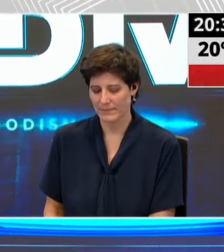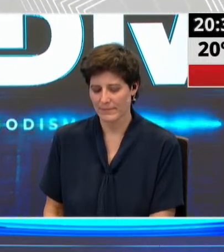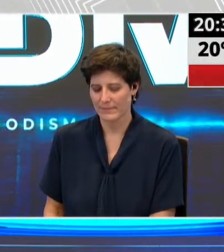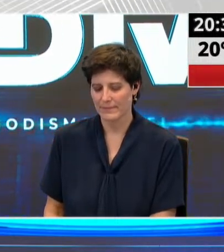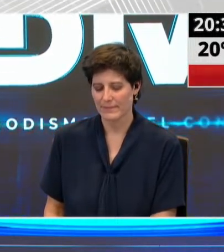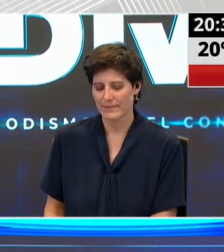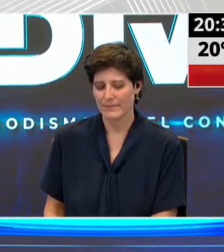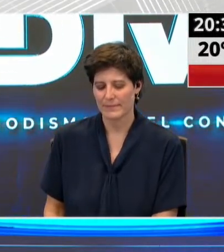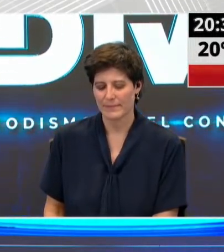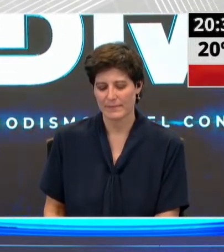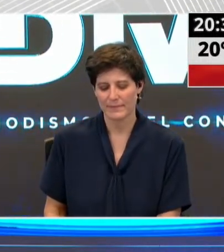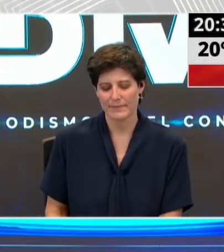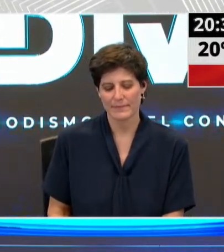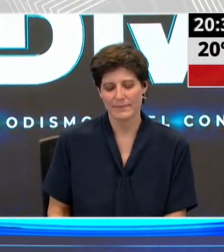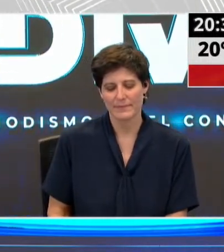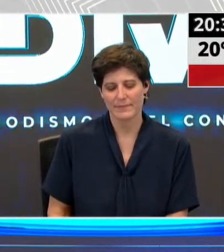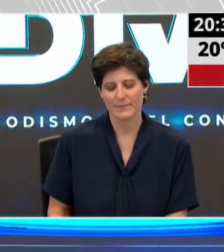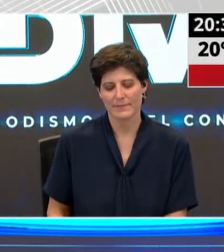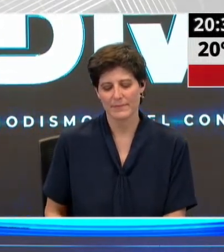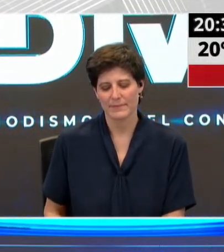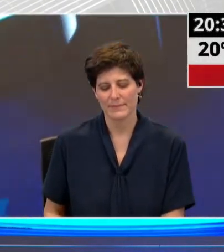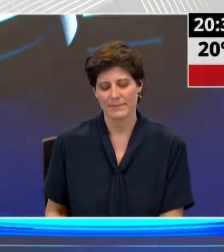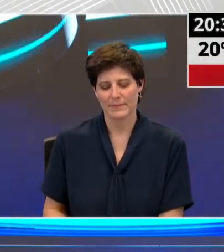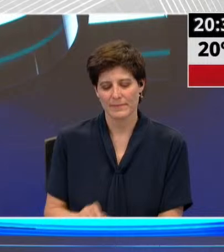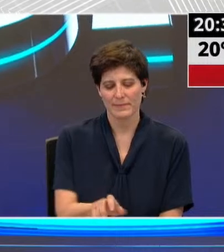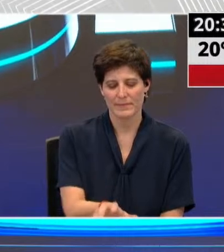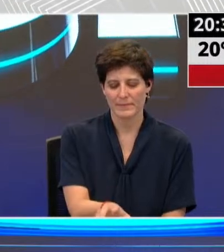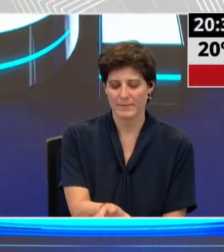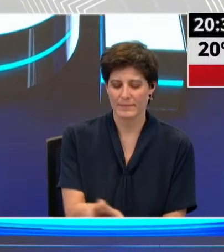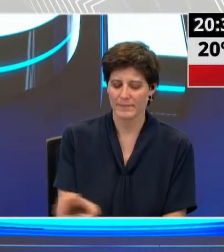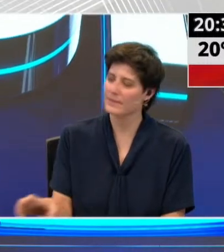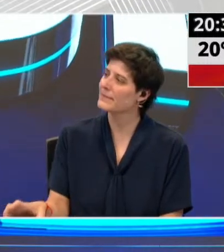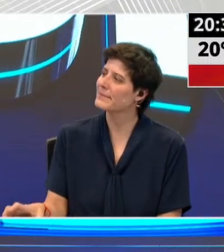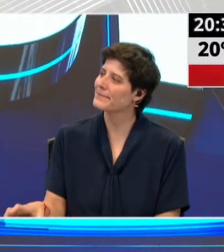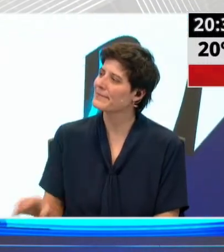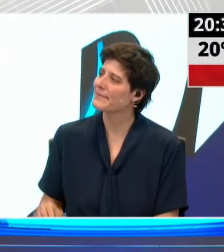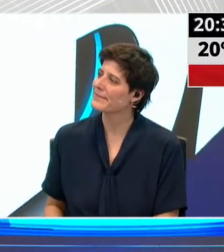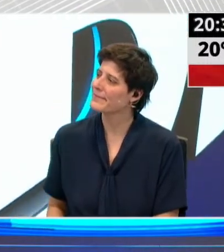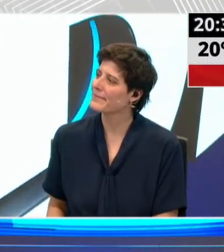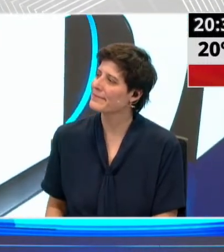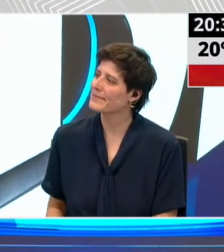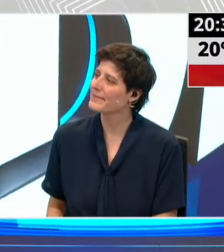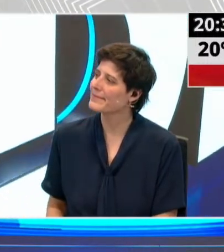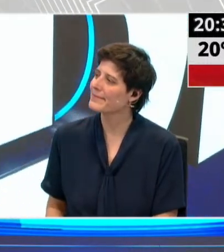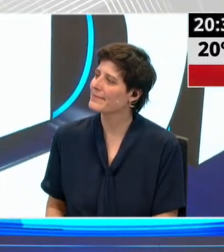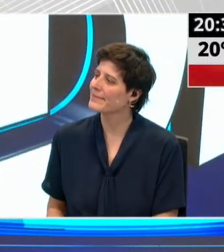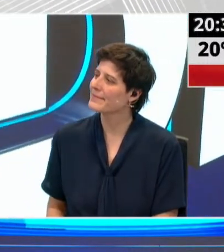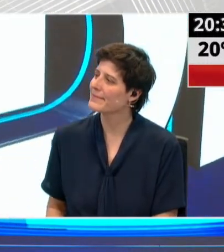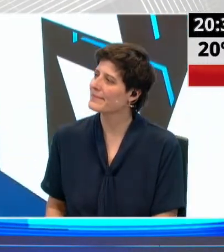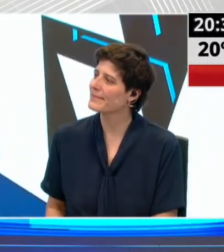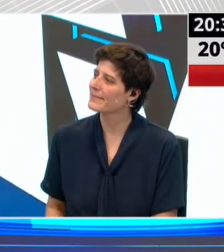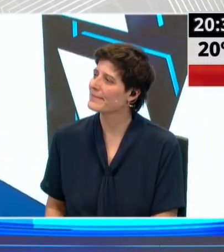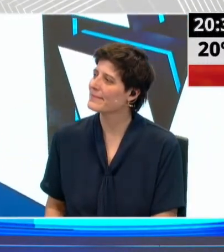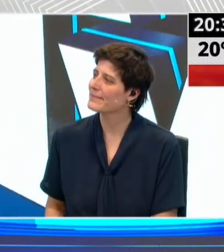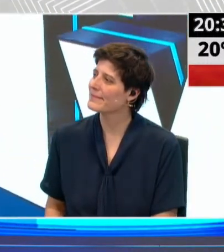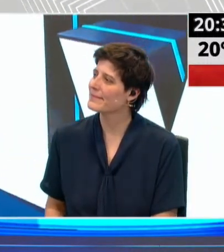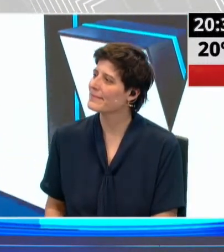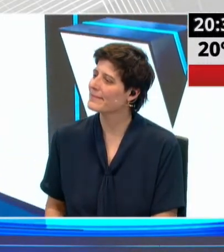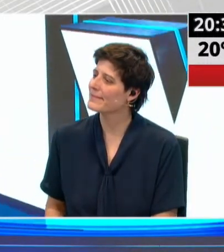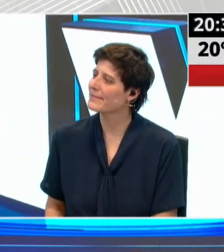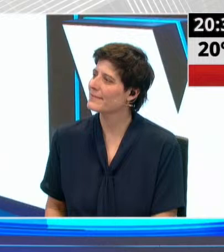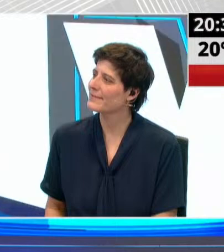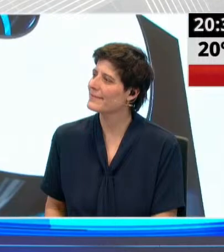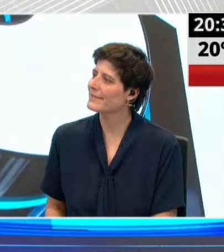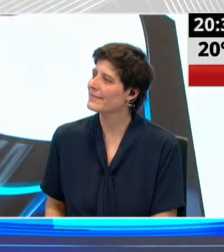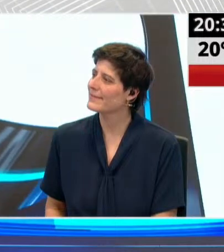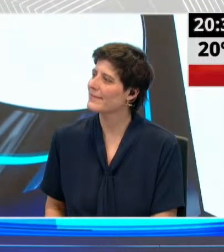presencia de 37 escaños. Y hablando de experiencias que son previas al Congreso de la Nación, bueno, en el caso de Álvaro González, hablamos